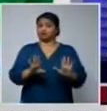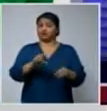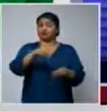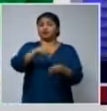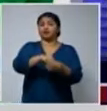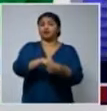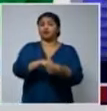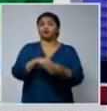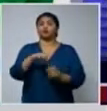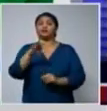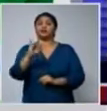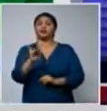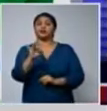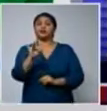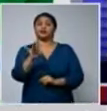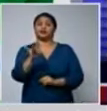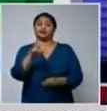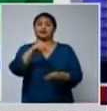715, el